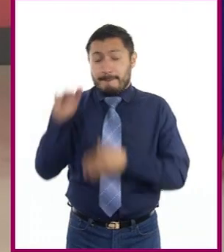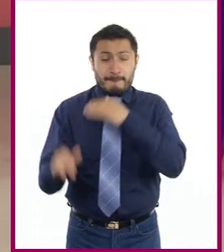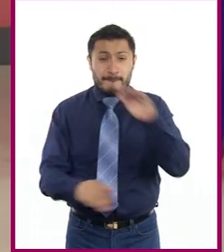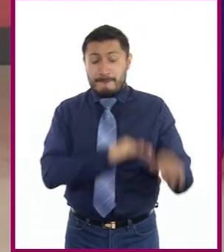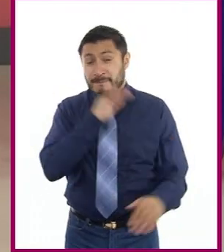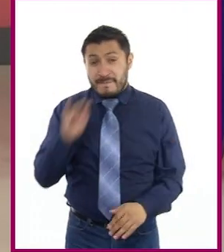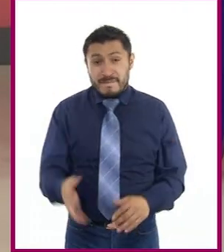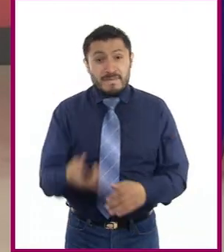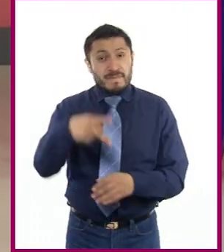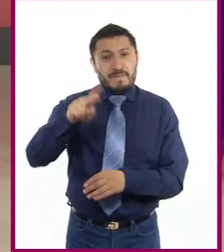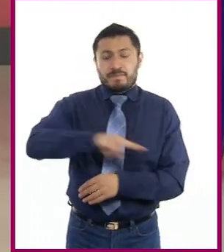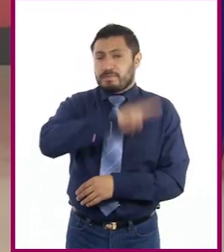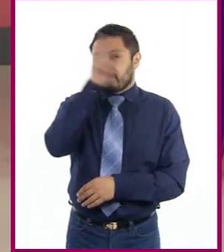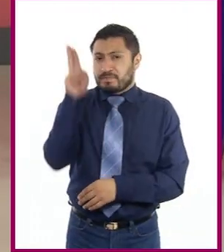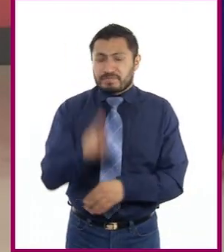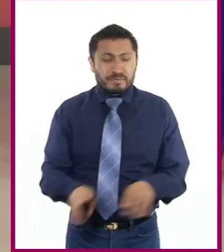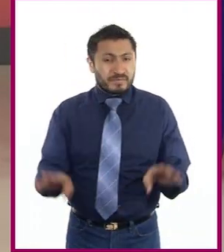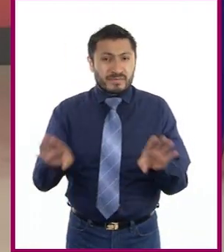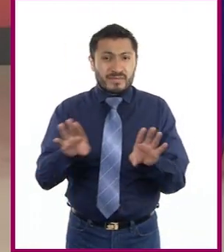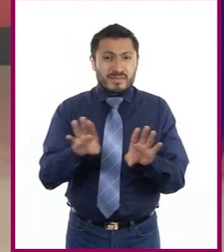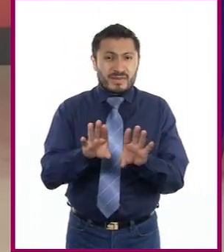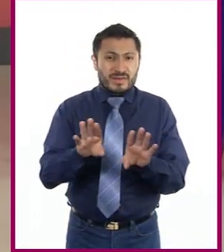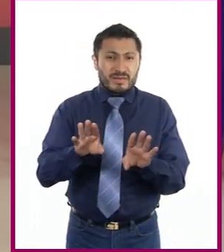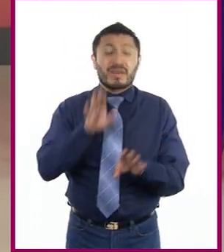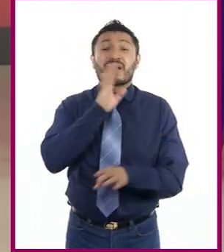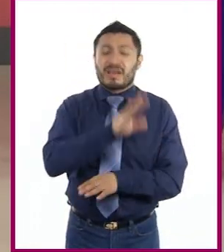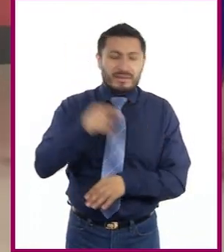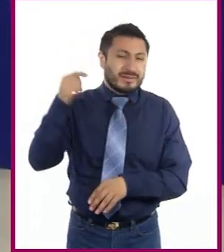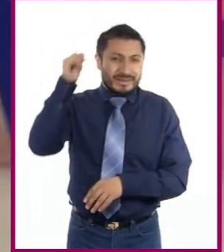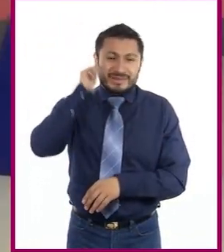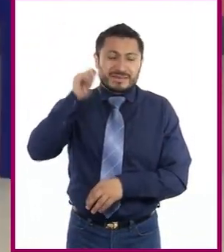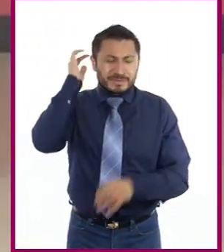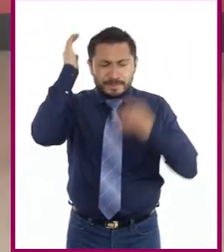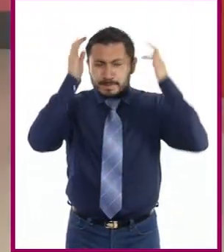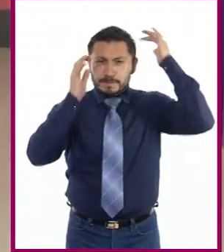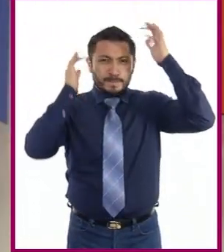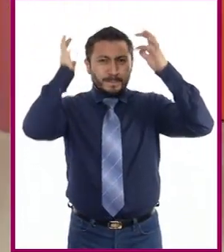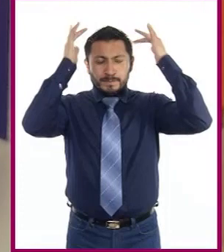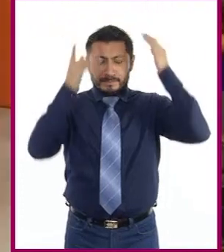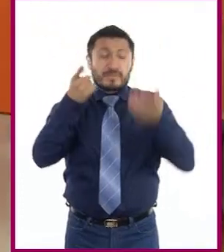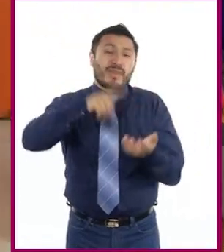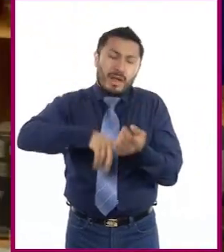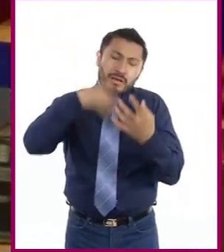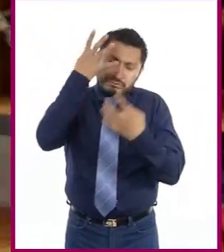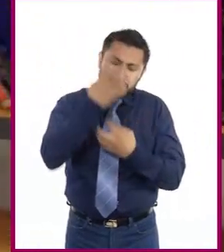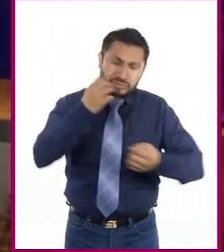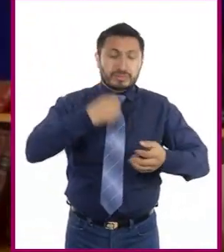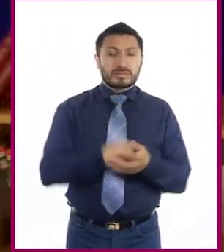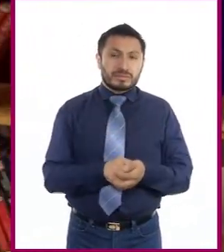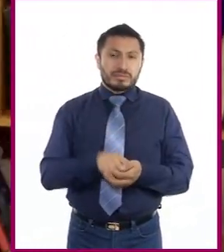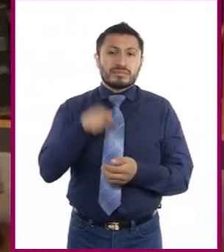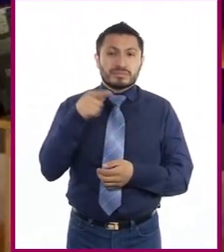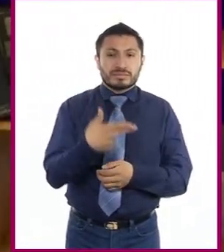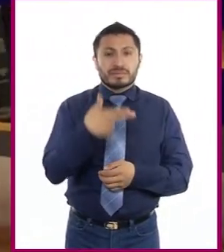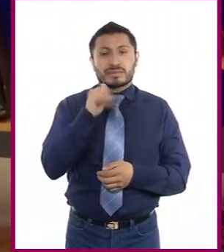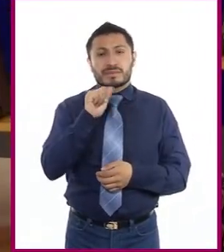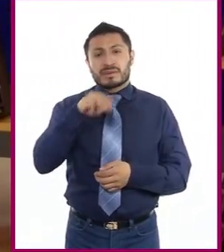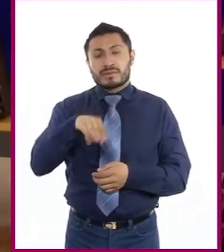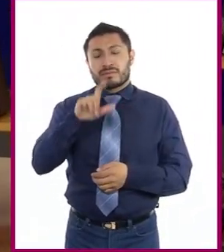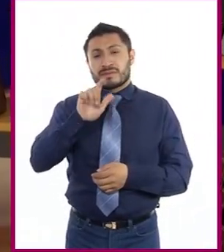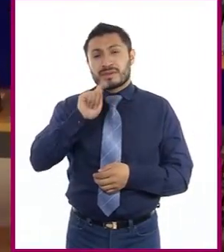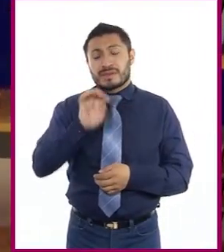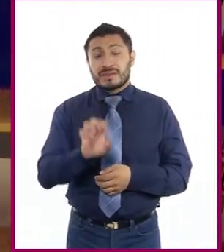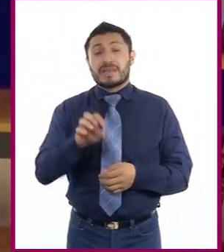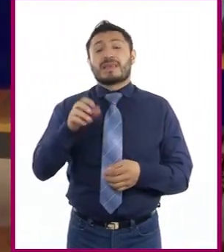pero nunca pierde sus rasgos reflexivos y melancólicos. Hamlet sigue en muchos aspectos a